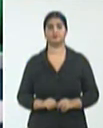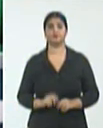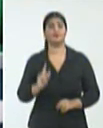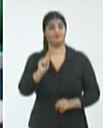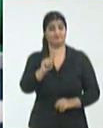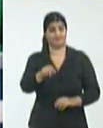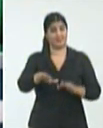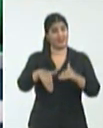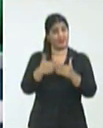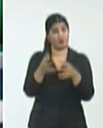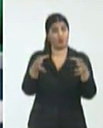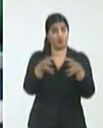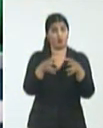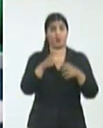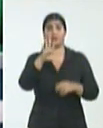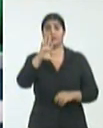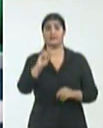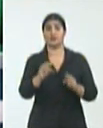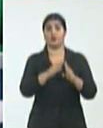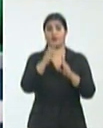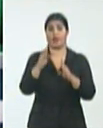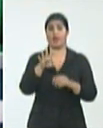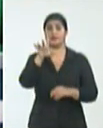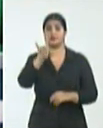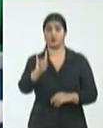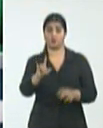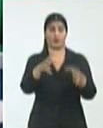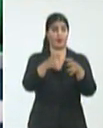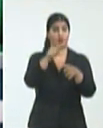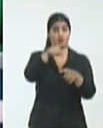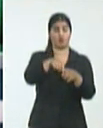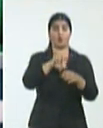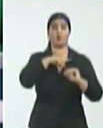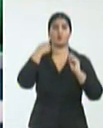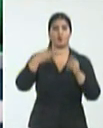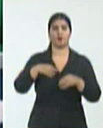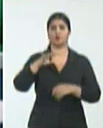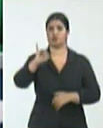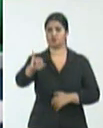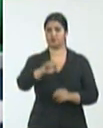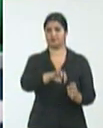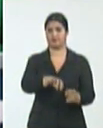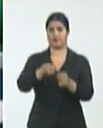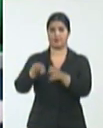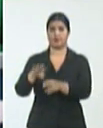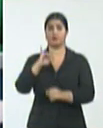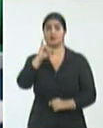años de edad fallecen 6 personas en nuestro país. Y entre 60 y